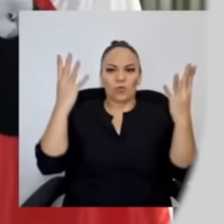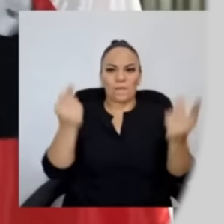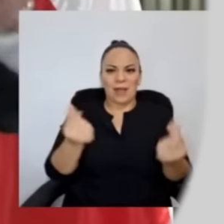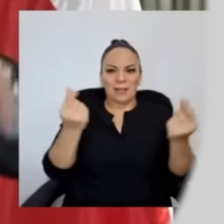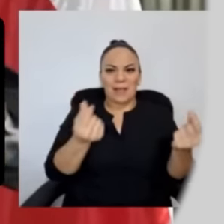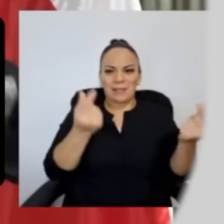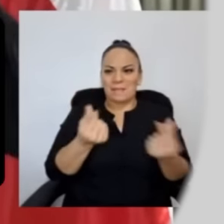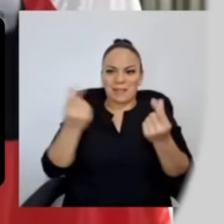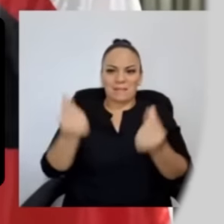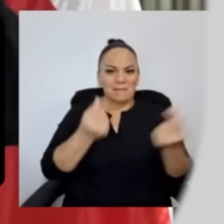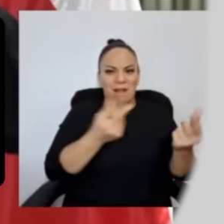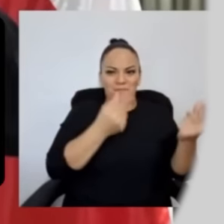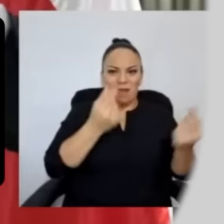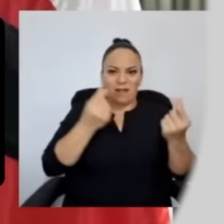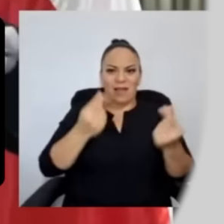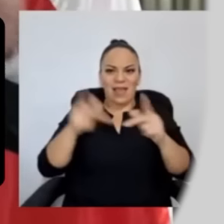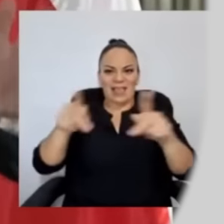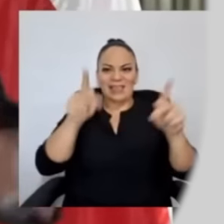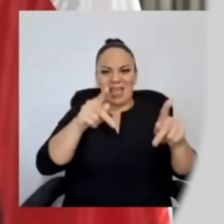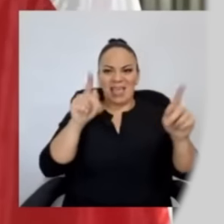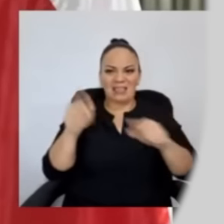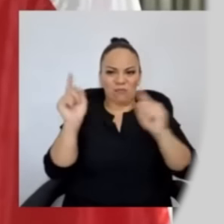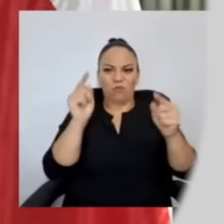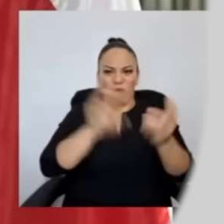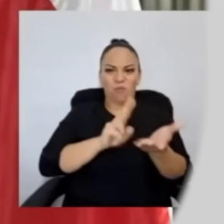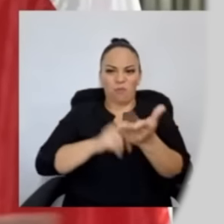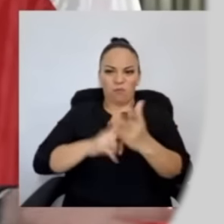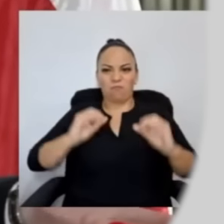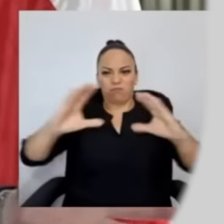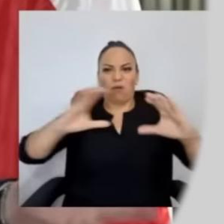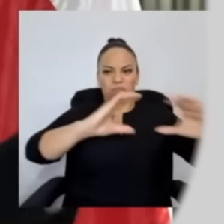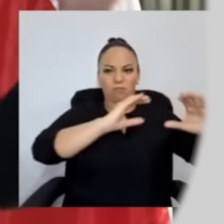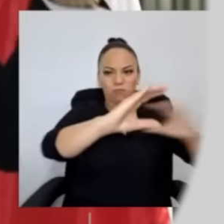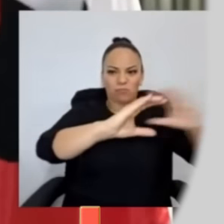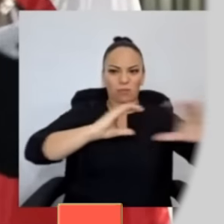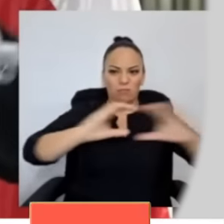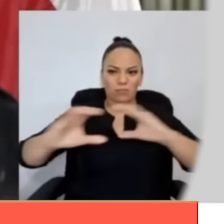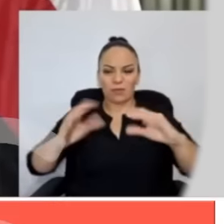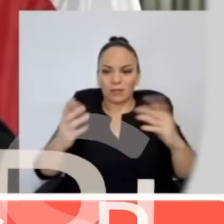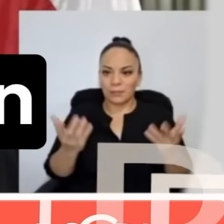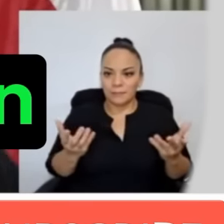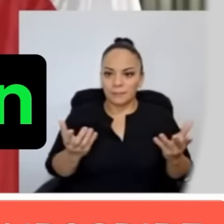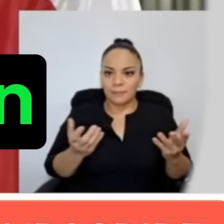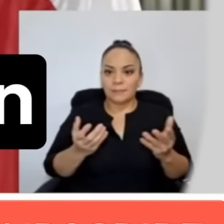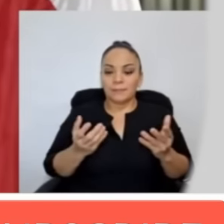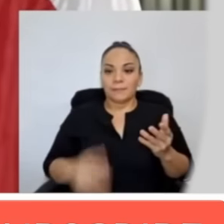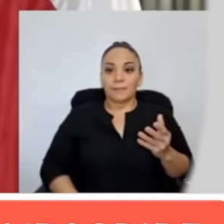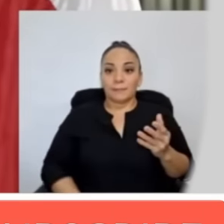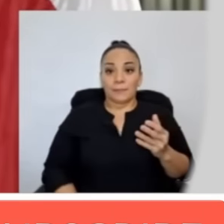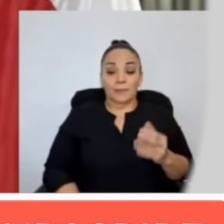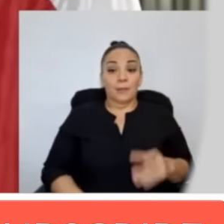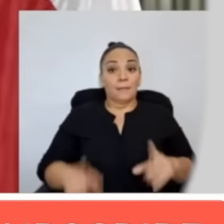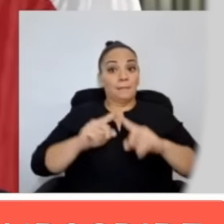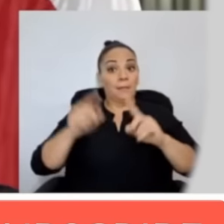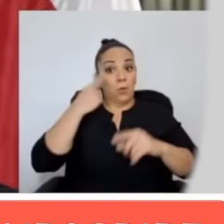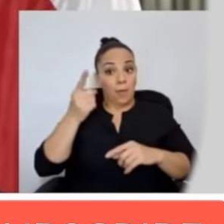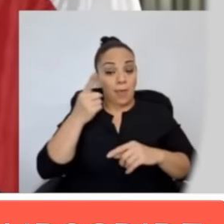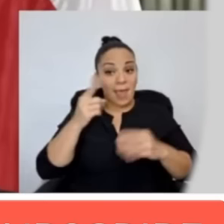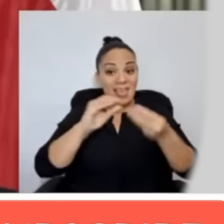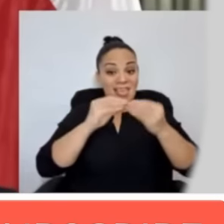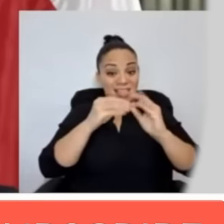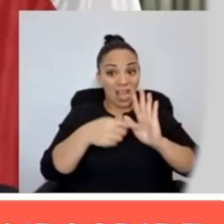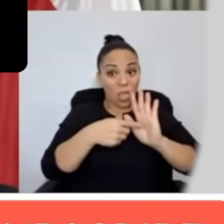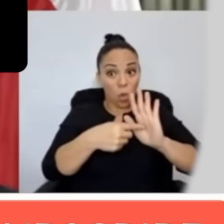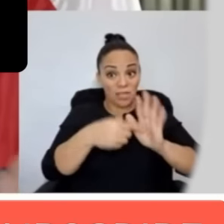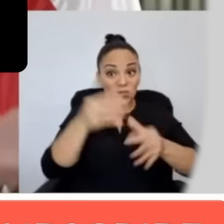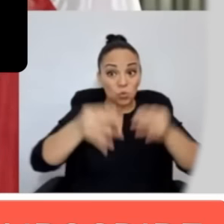plata, plata. Gente, gente, gente, gente. Y los indicadores de eficiencia en la Administración de la Justicia, cada vez